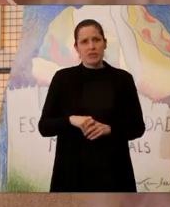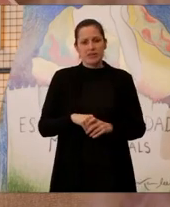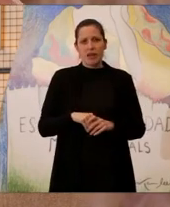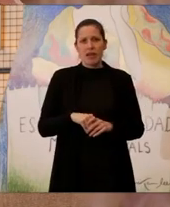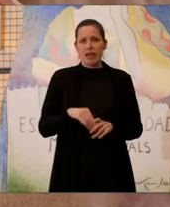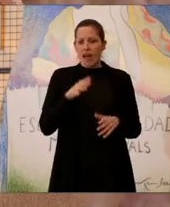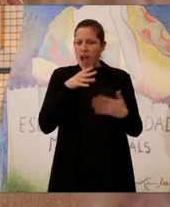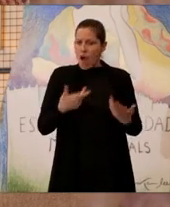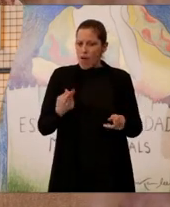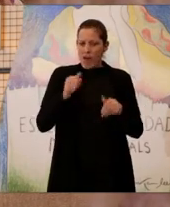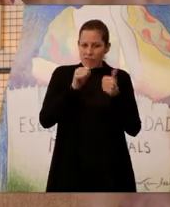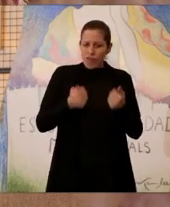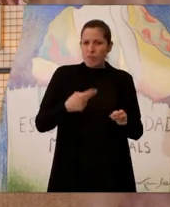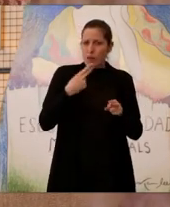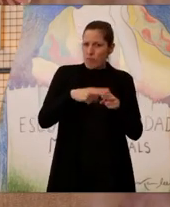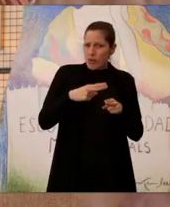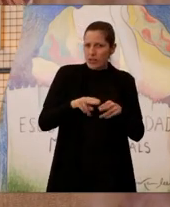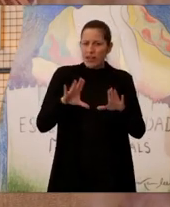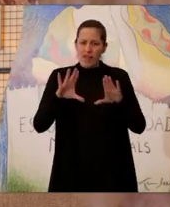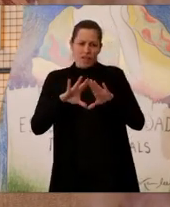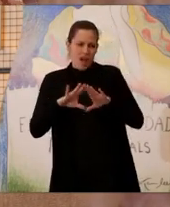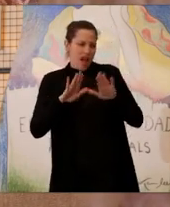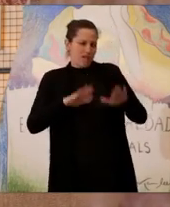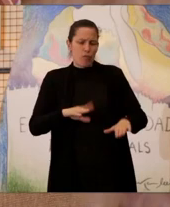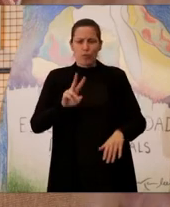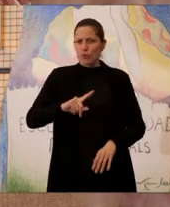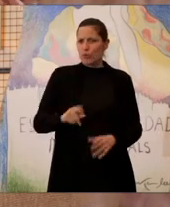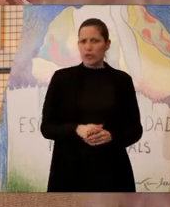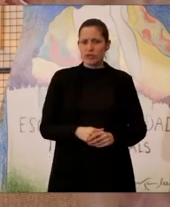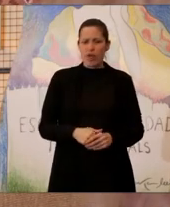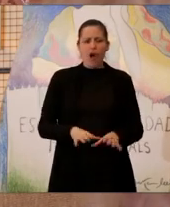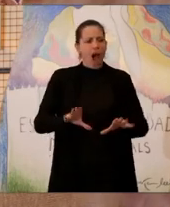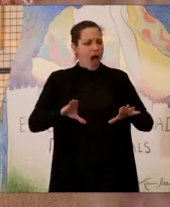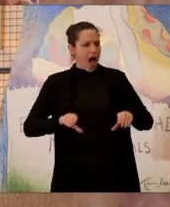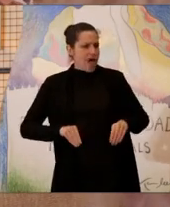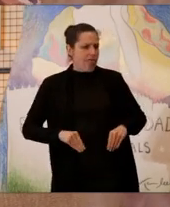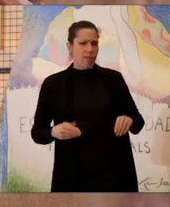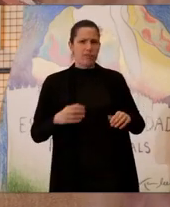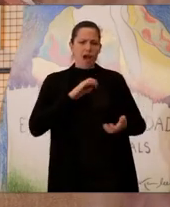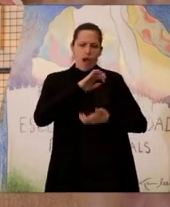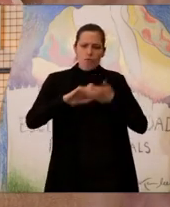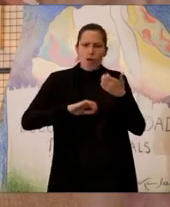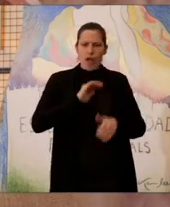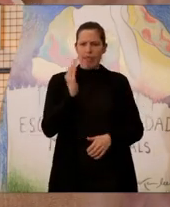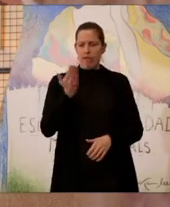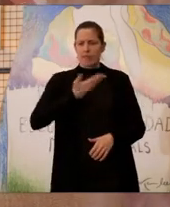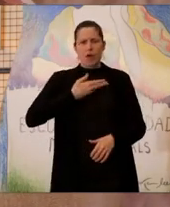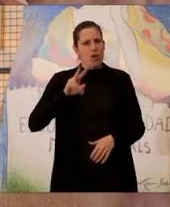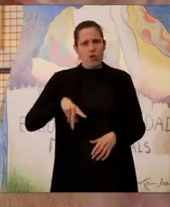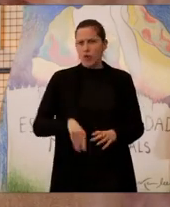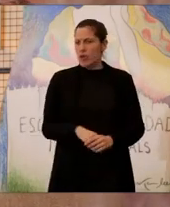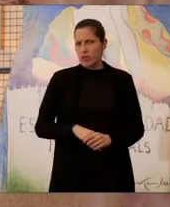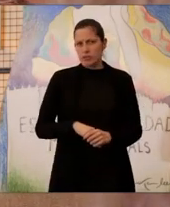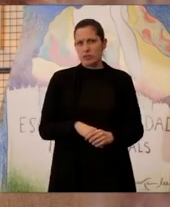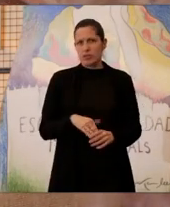forma de hacer política y que no tenemos por qué asumir violencia cuando precisamente buena parte nuestro trabajo es para acabar con